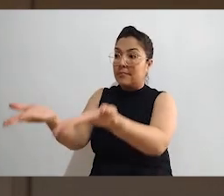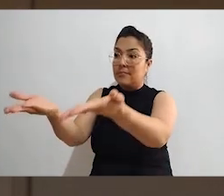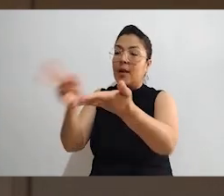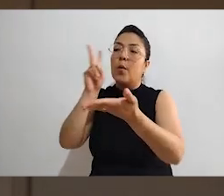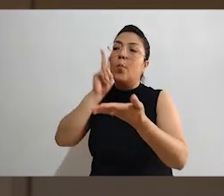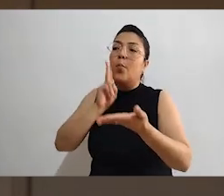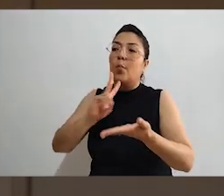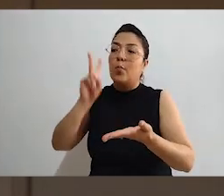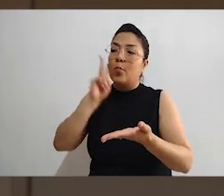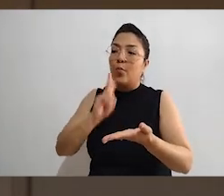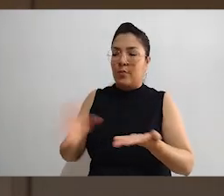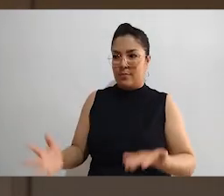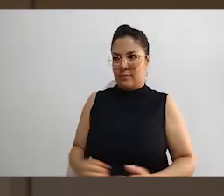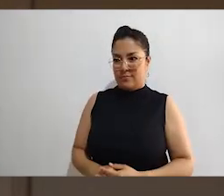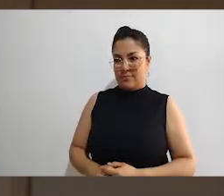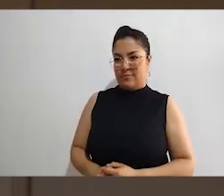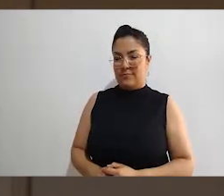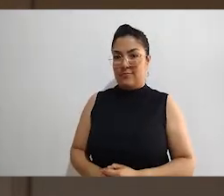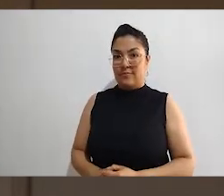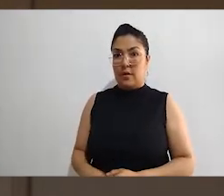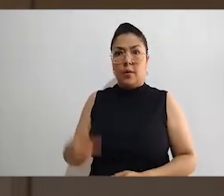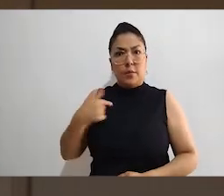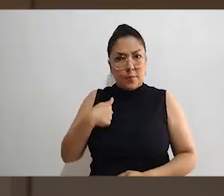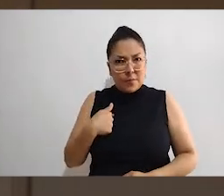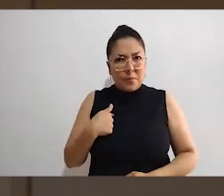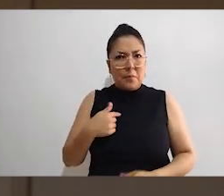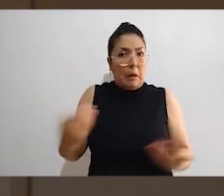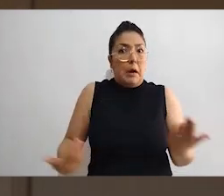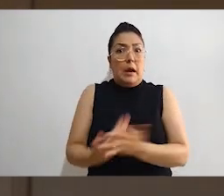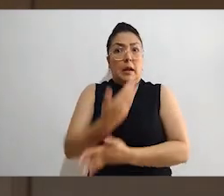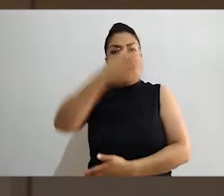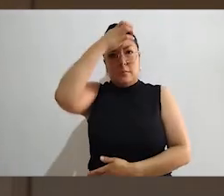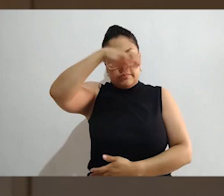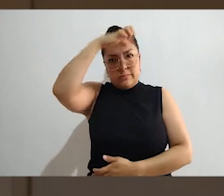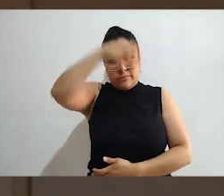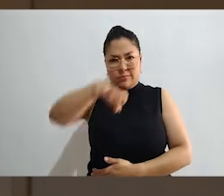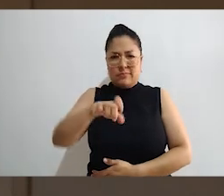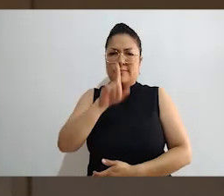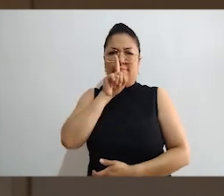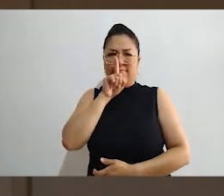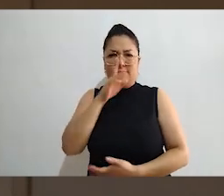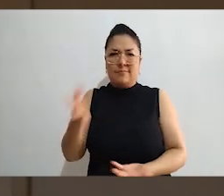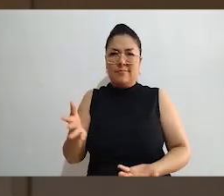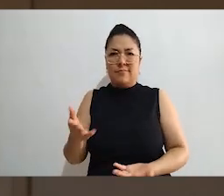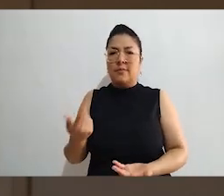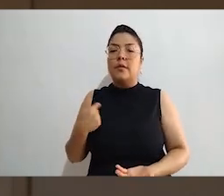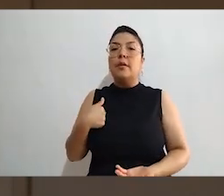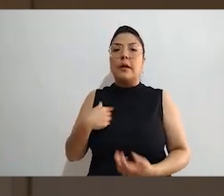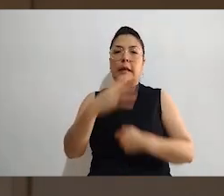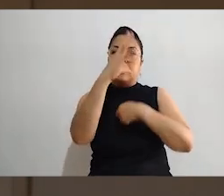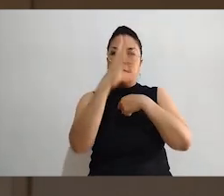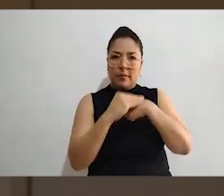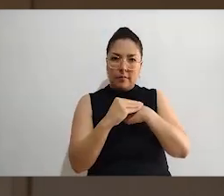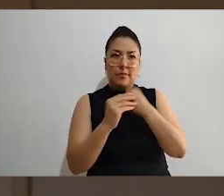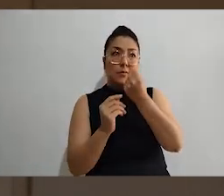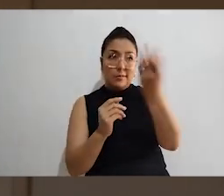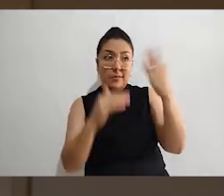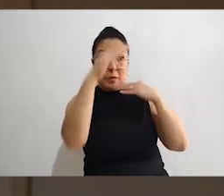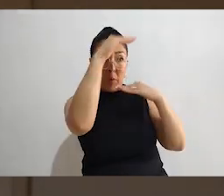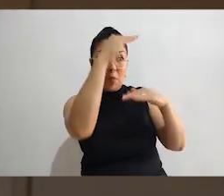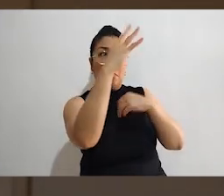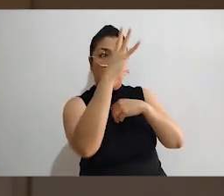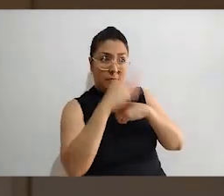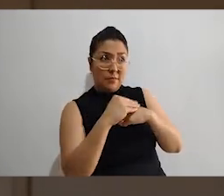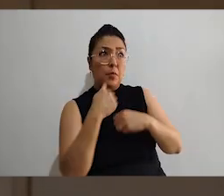oportunidad. Yo no sabía muchas cosas, me fui formando. Démosle la oportunidad a ellos de que demuestren que pueden. Es